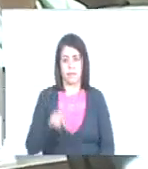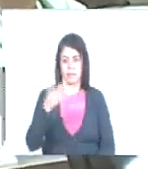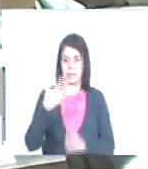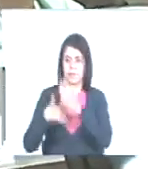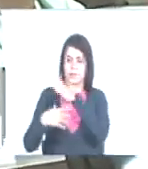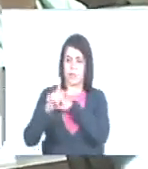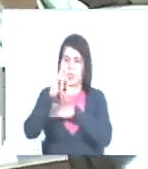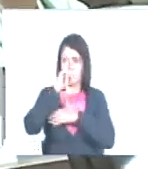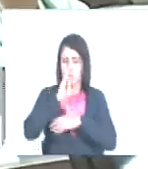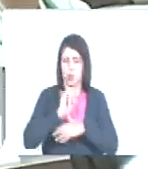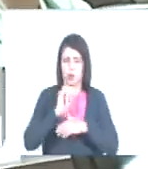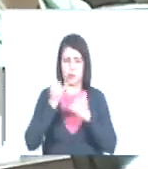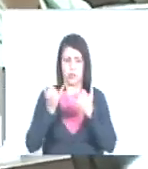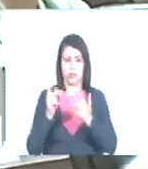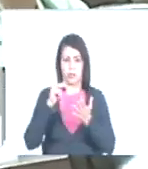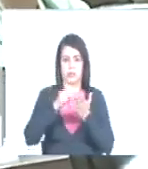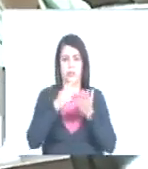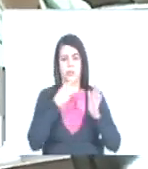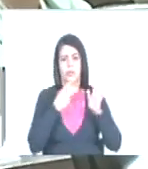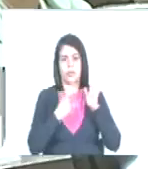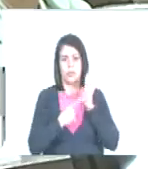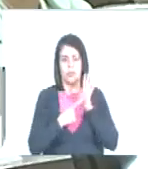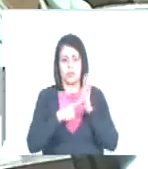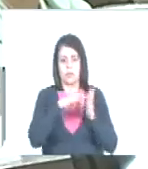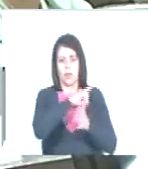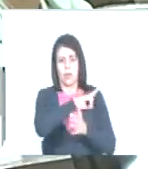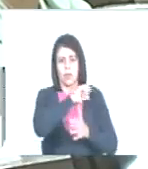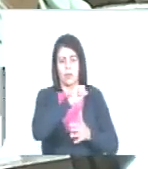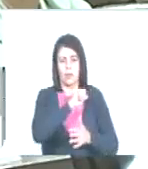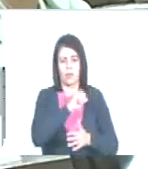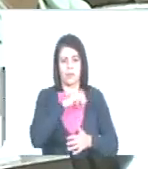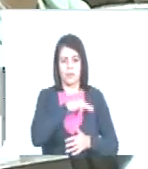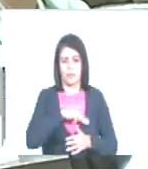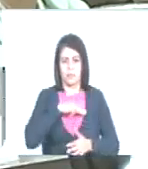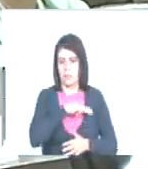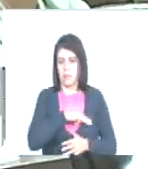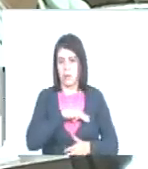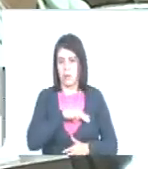hace un año se encuentra cumpliendo como jefe de misión